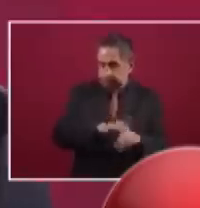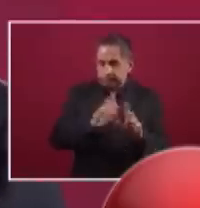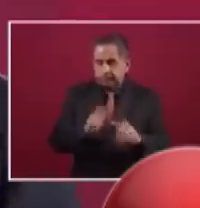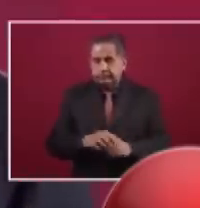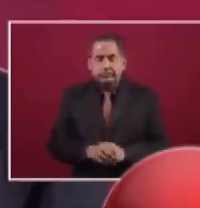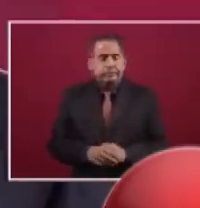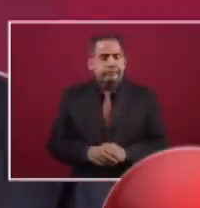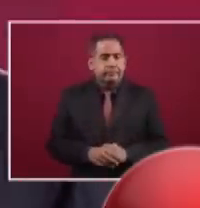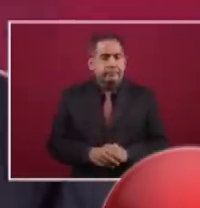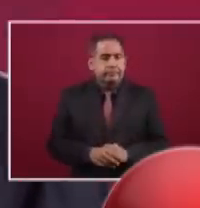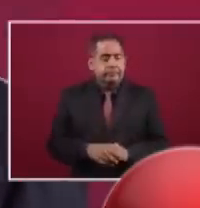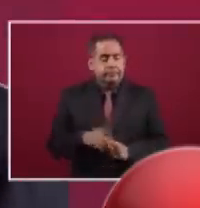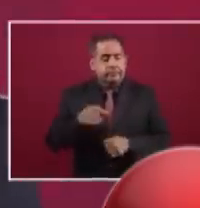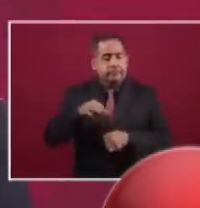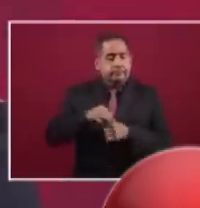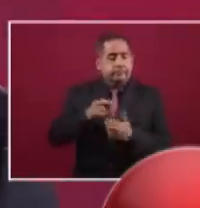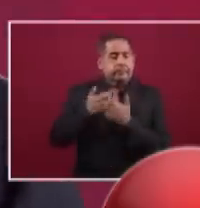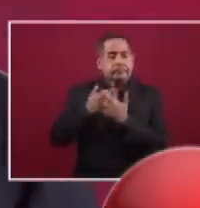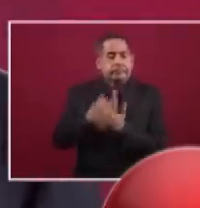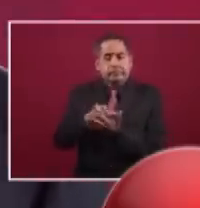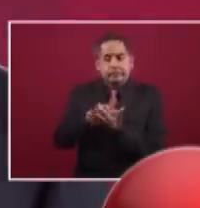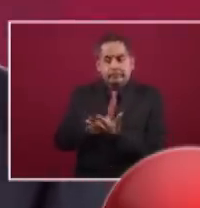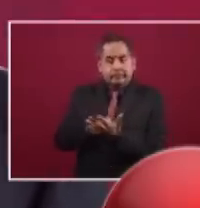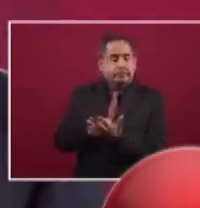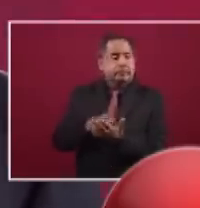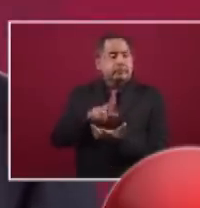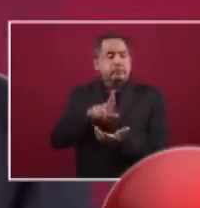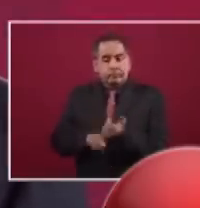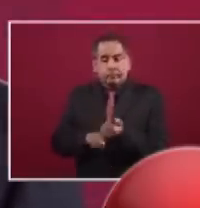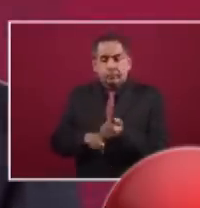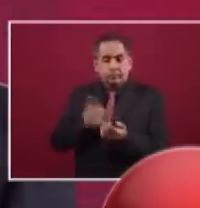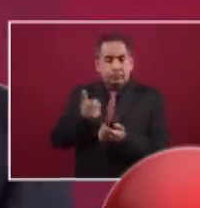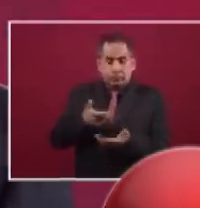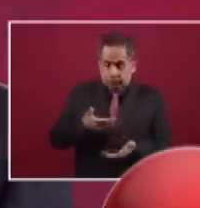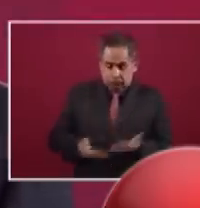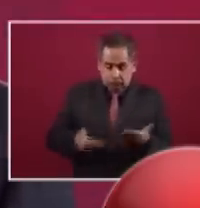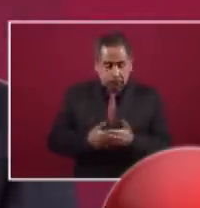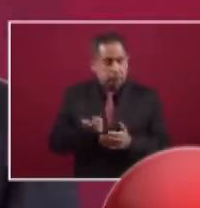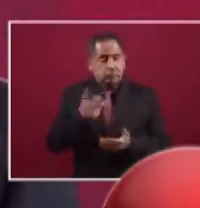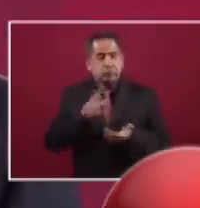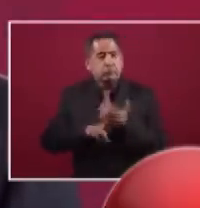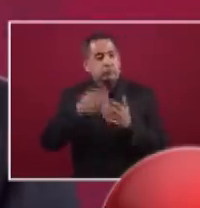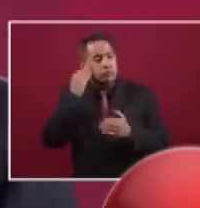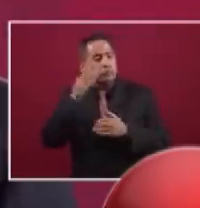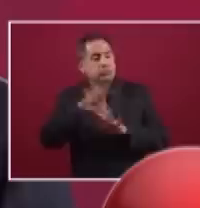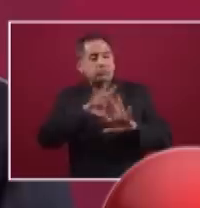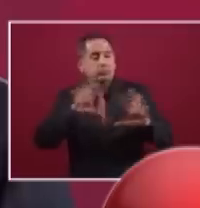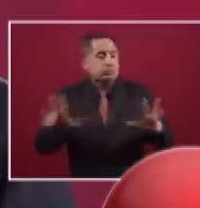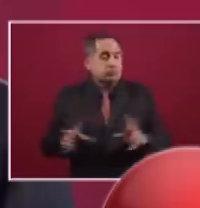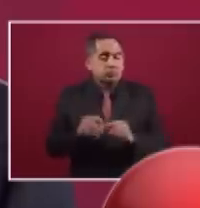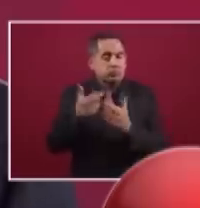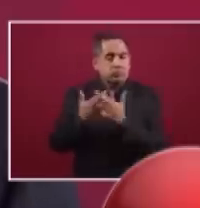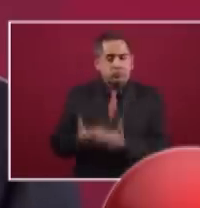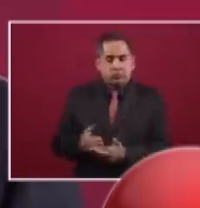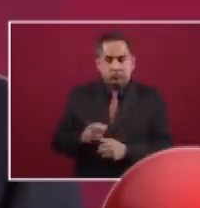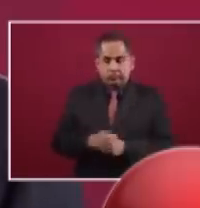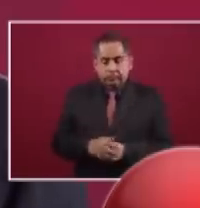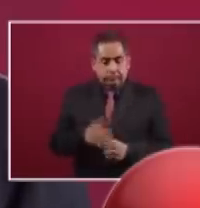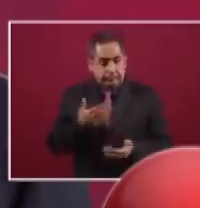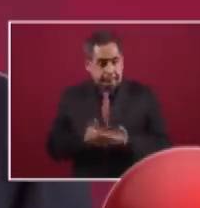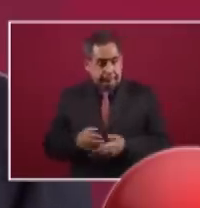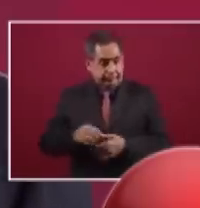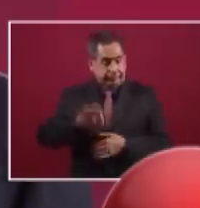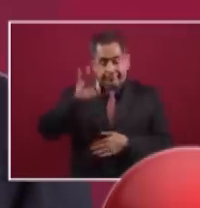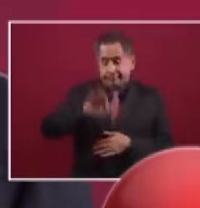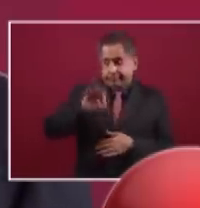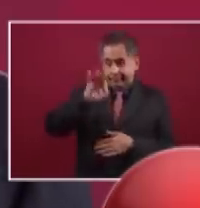Entonces, los ahorros están considerados a valor nominal, no a valor presente. Ahora, con las tasas de interés bajas que